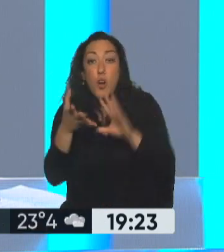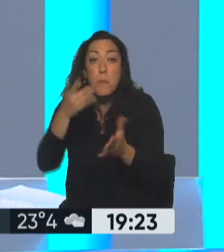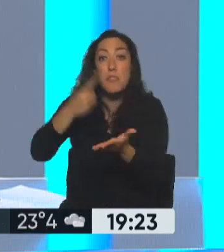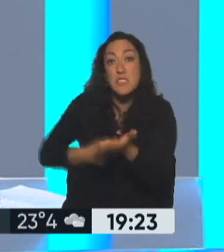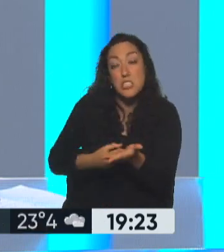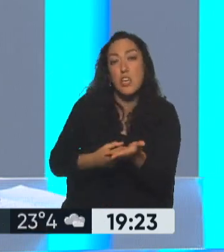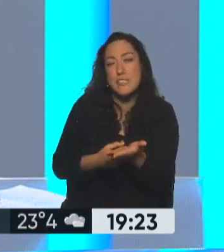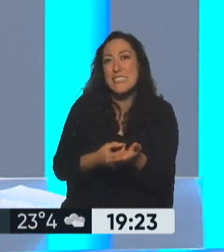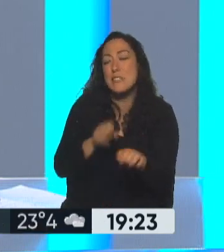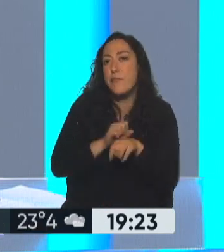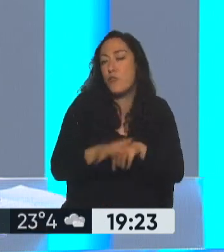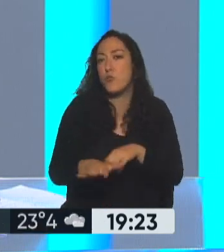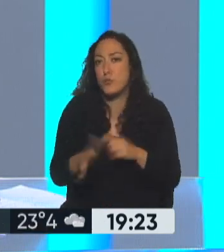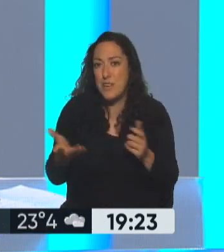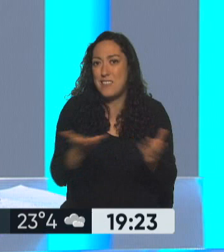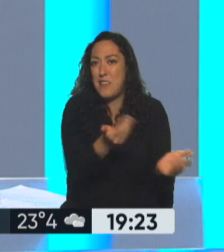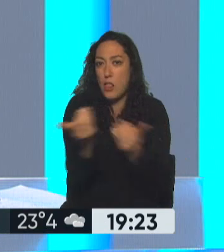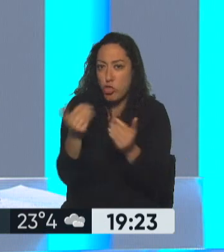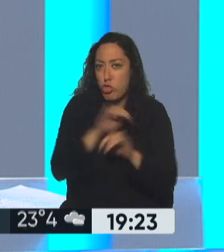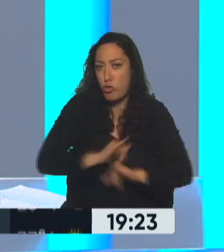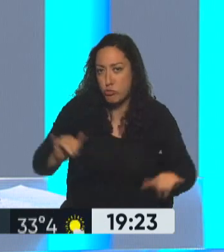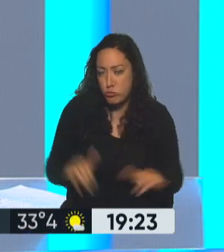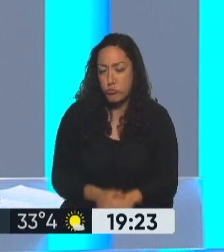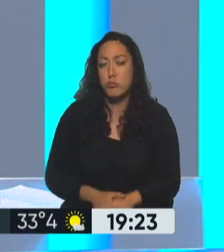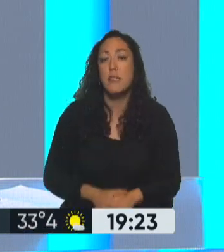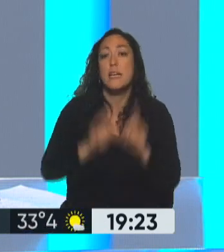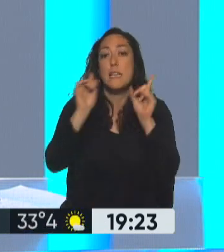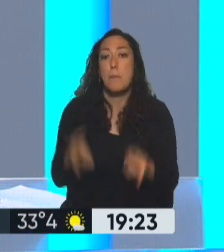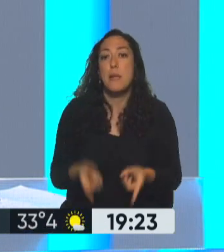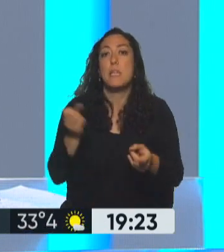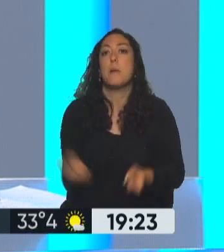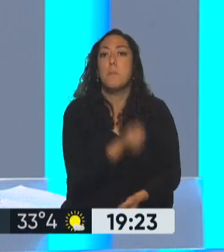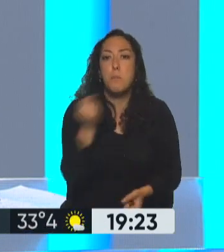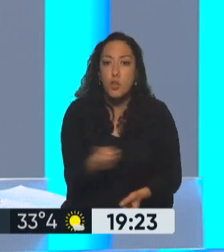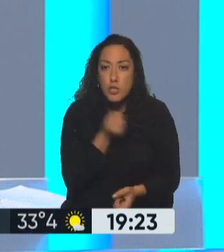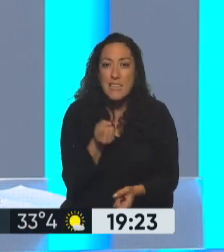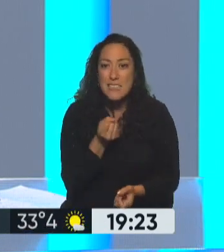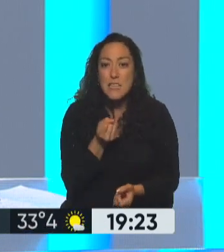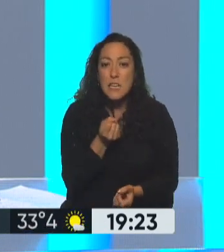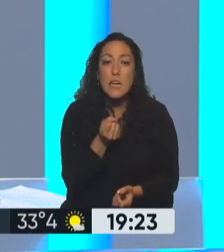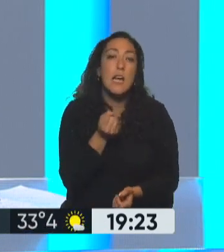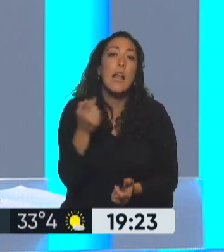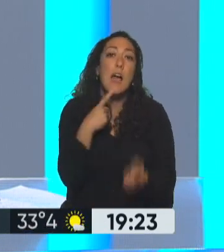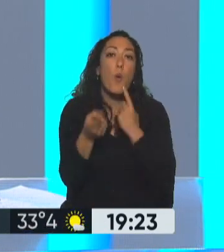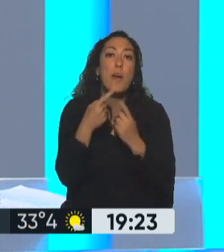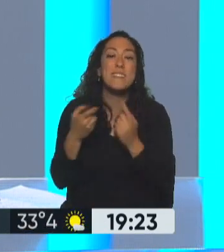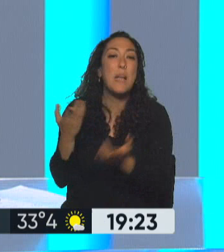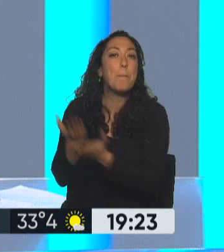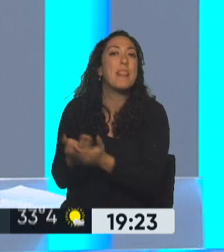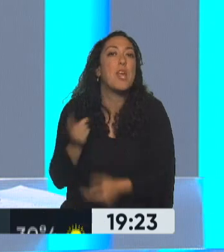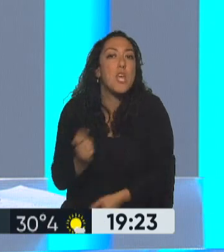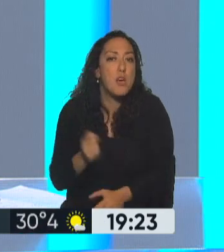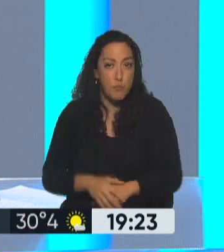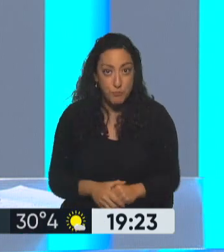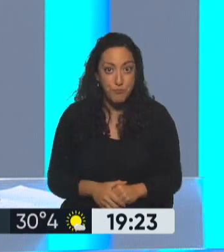y es muy importante también para terminar saber quién encargó la encuesta porque esto